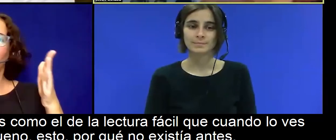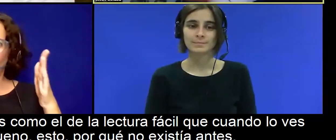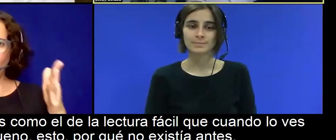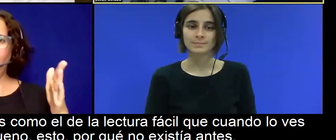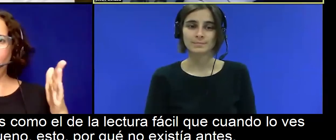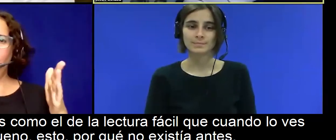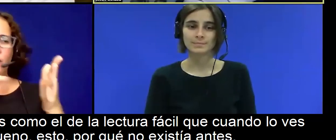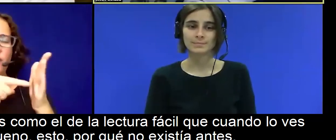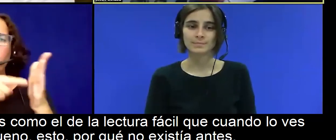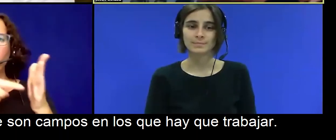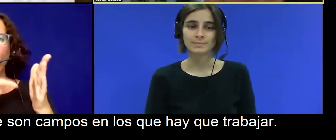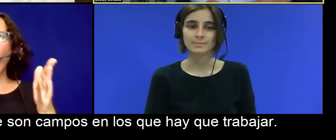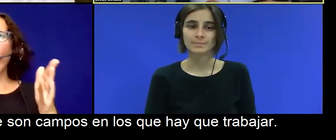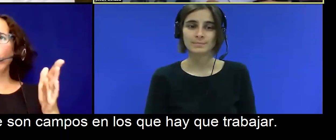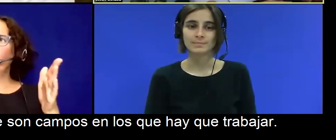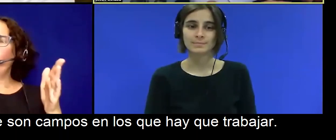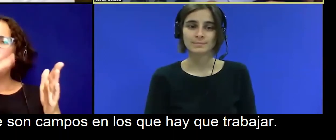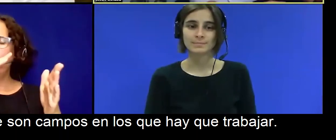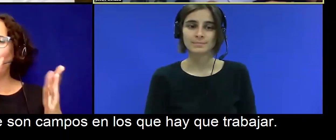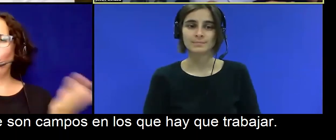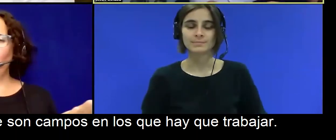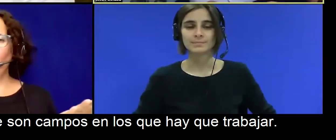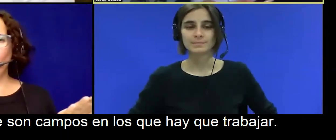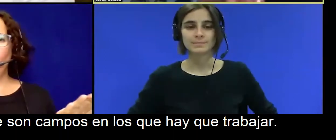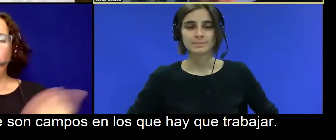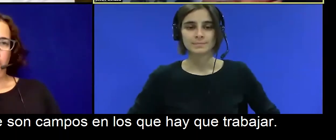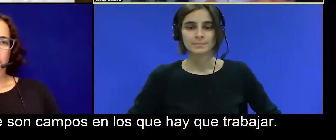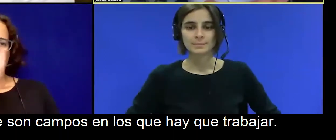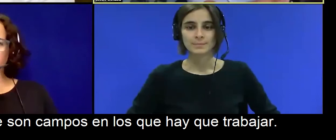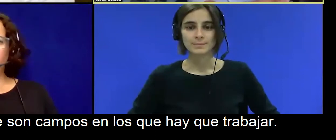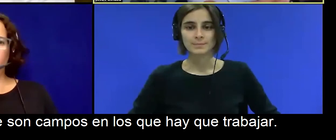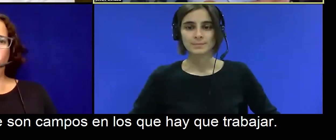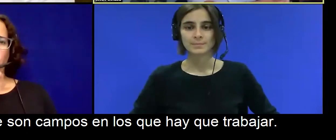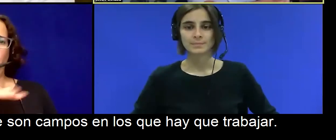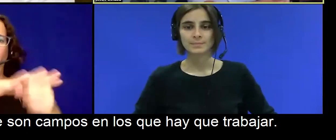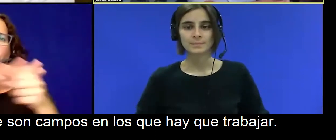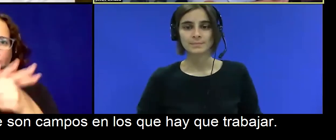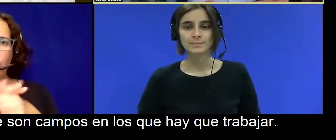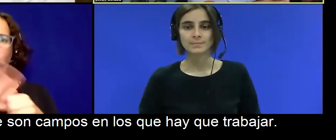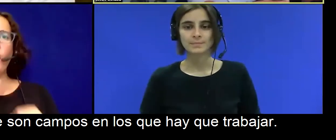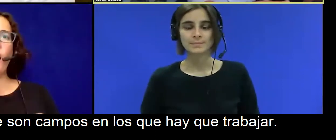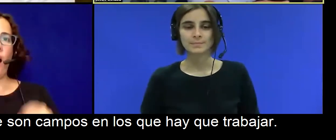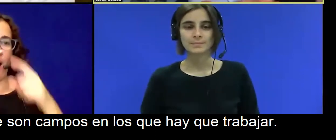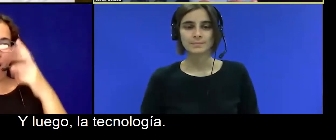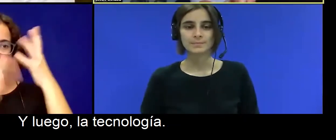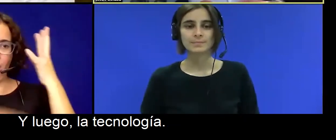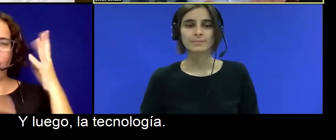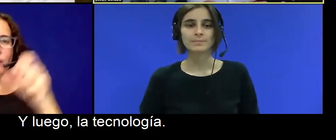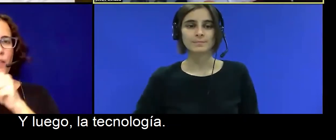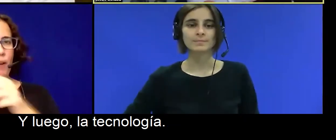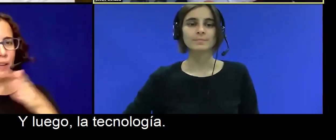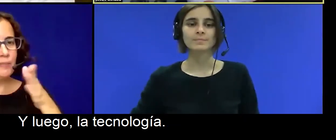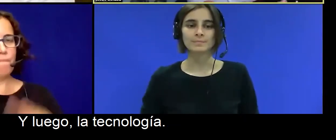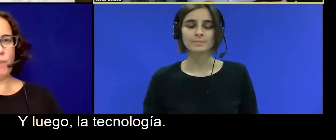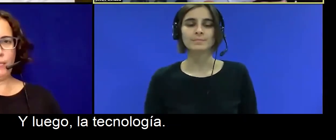por qué no existía antes, no? Bueno, pues es verdad que son campos los que han citado en los que hay que trabajar. Y luego la